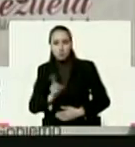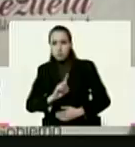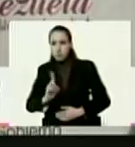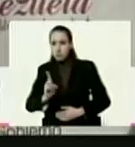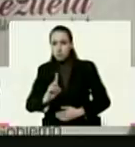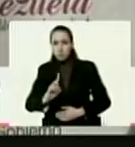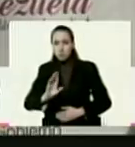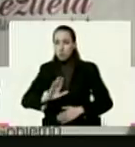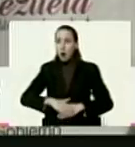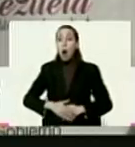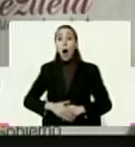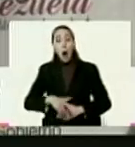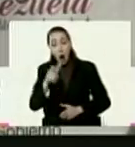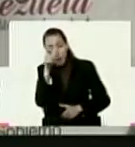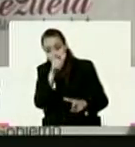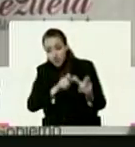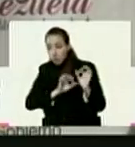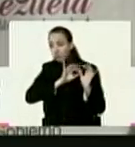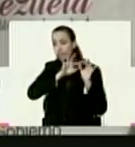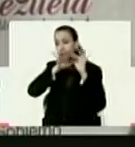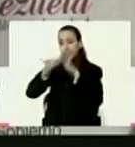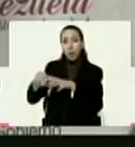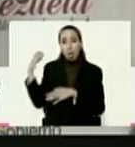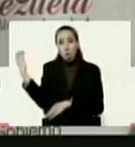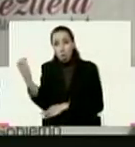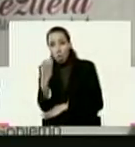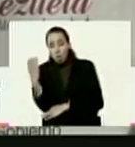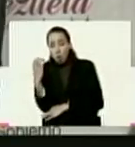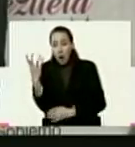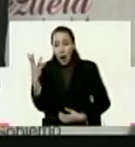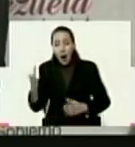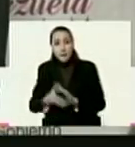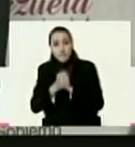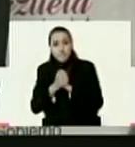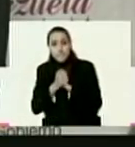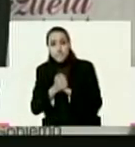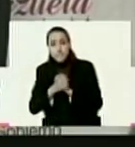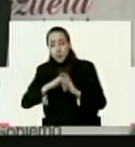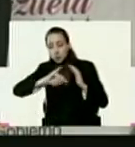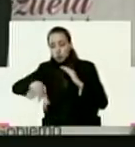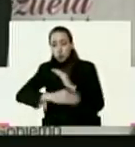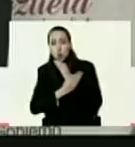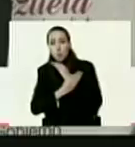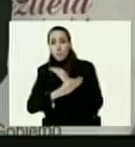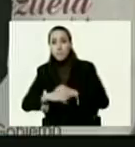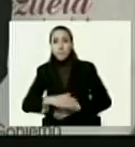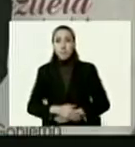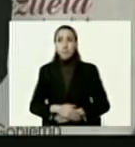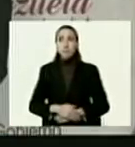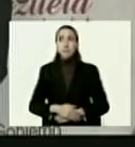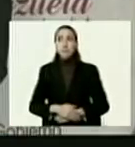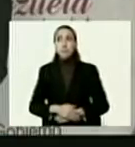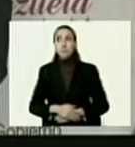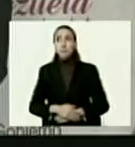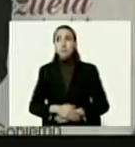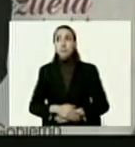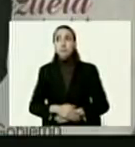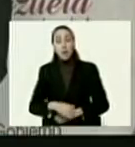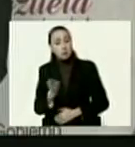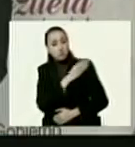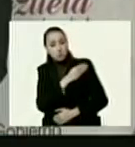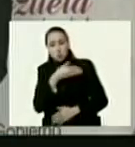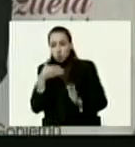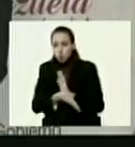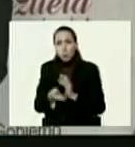el enviado de Juan Guaidó a Colombia, el señor Calderón Berti. Autoridades colombianas me alertaron del mal manejo de